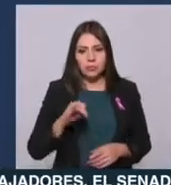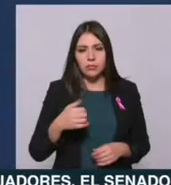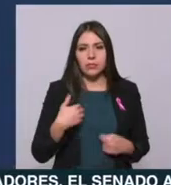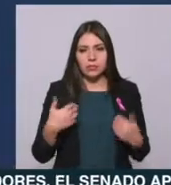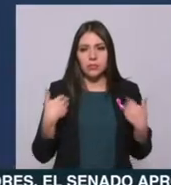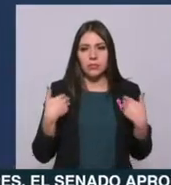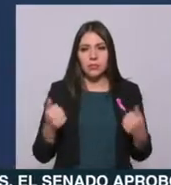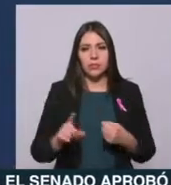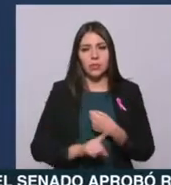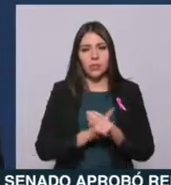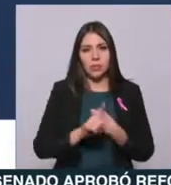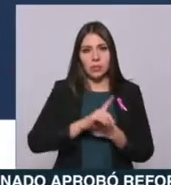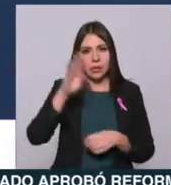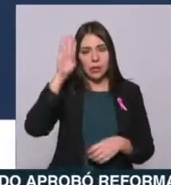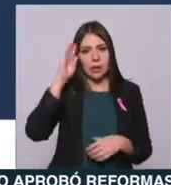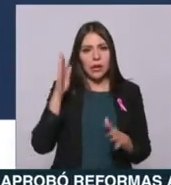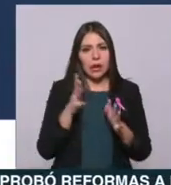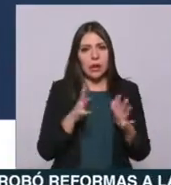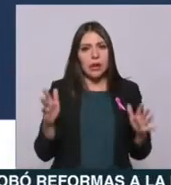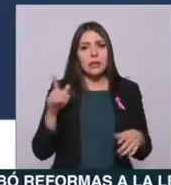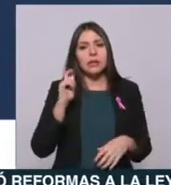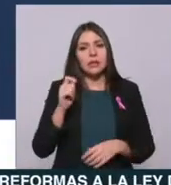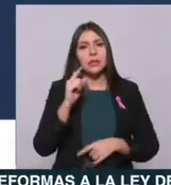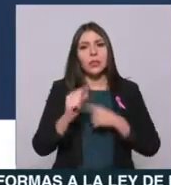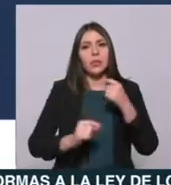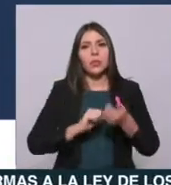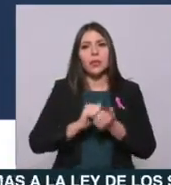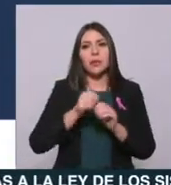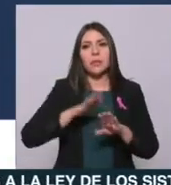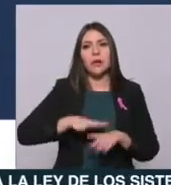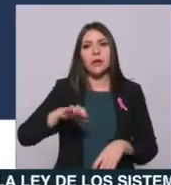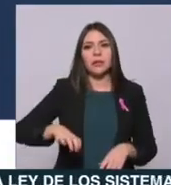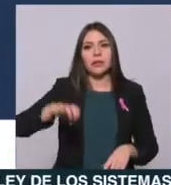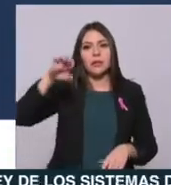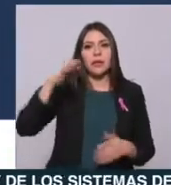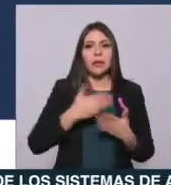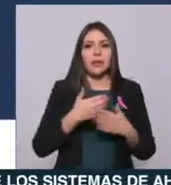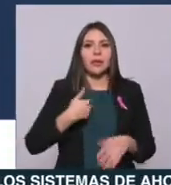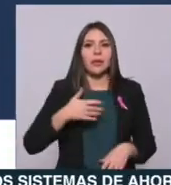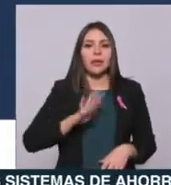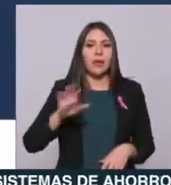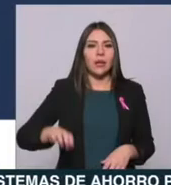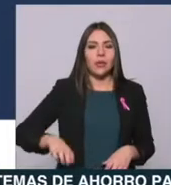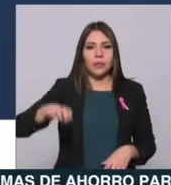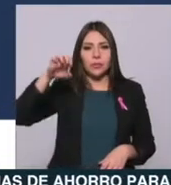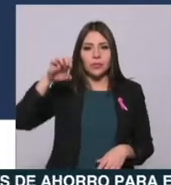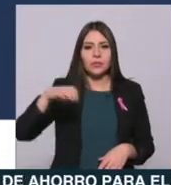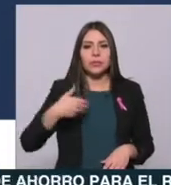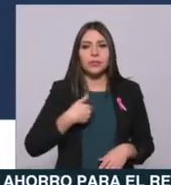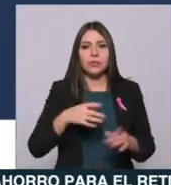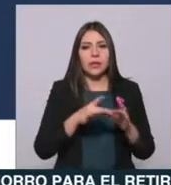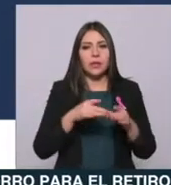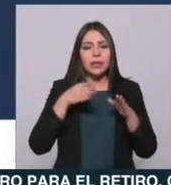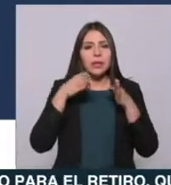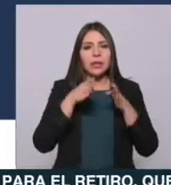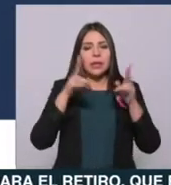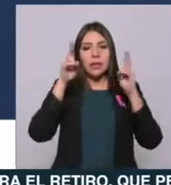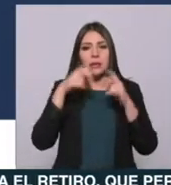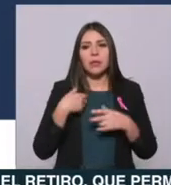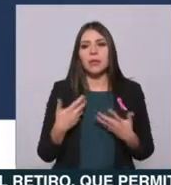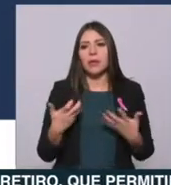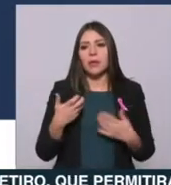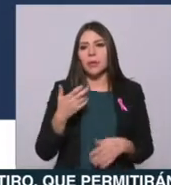problemática que significa esto de que cada vez seamos más adultos mayores. Yo soy adulto mayor. Y me dedico a este tema con una pasión y unas